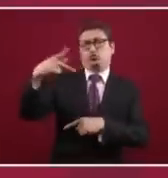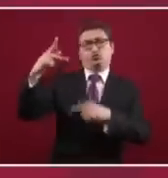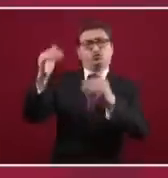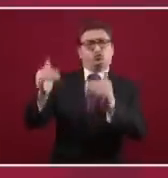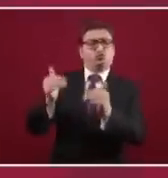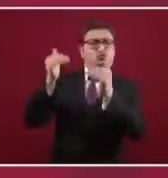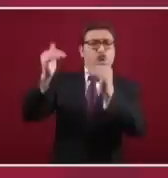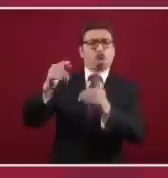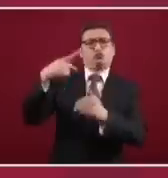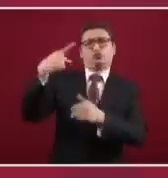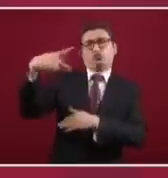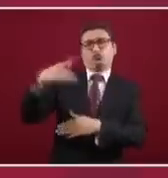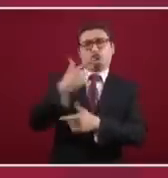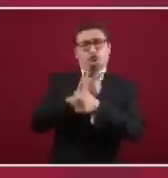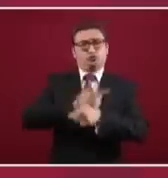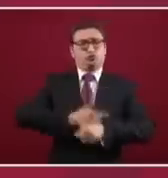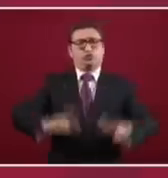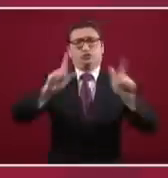opinamos